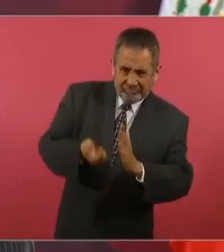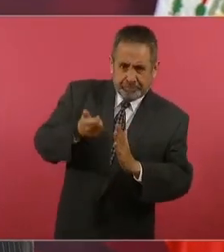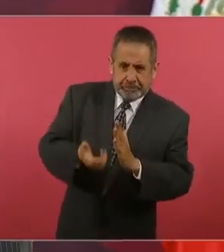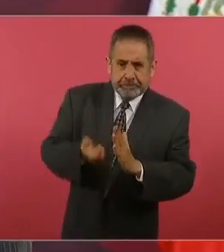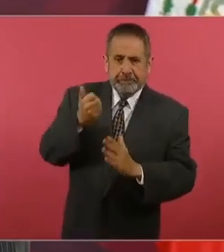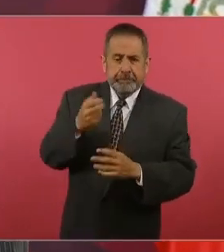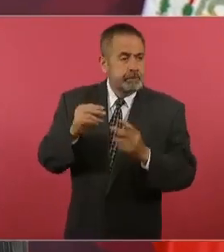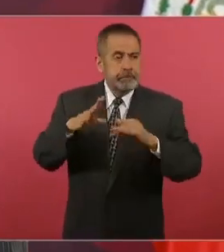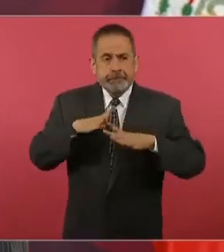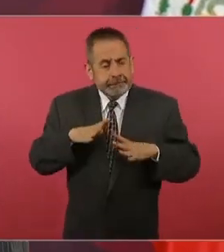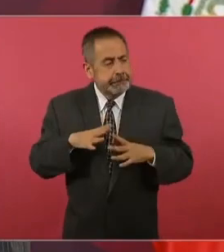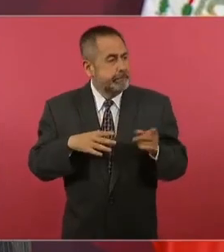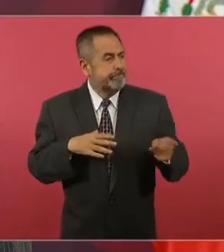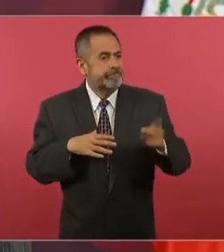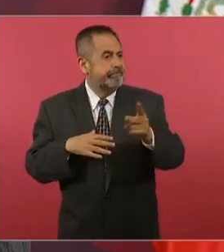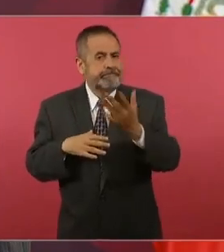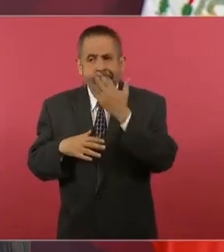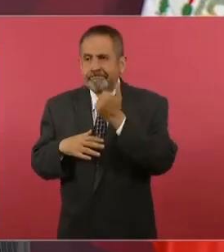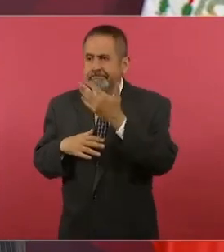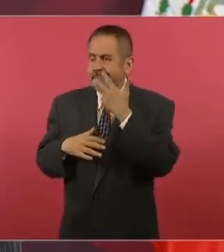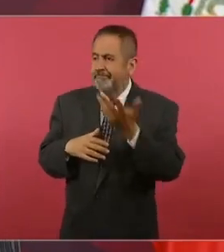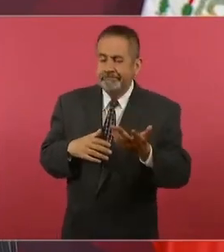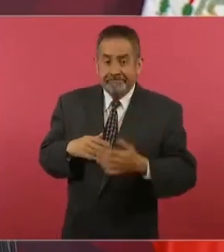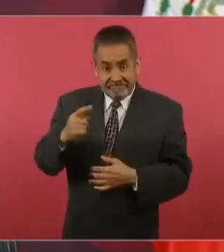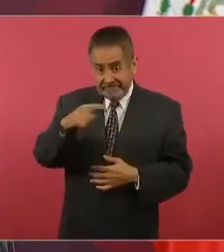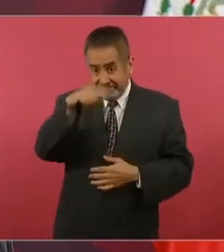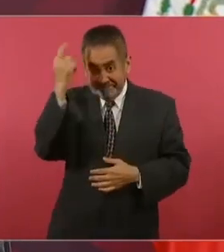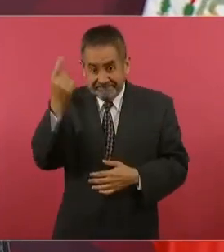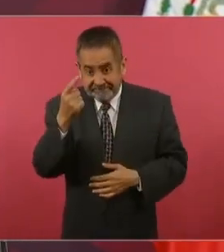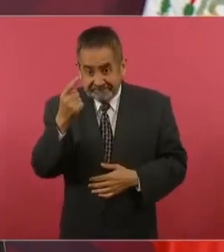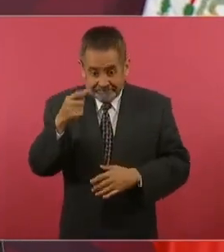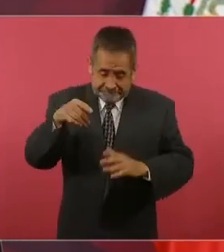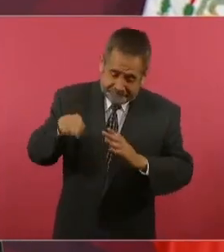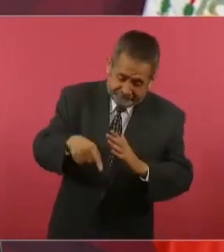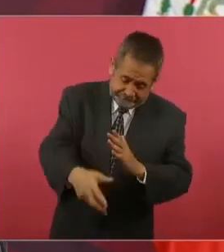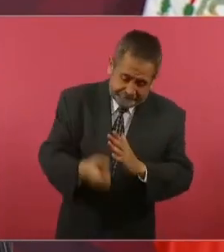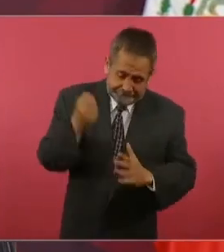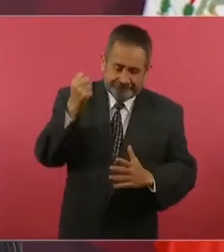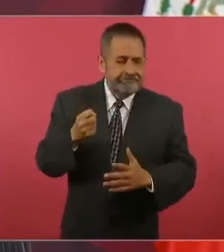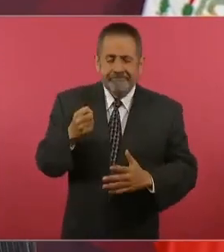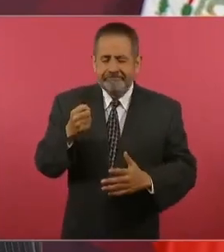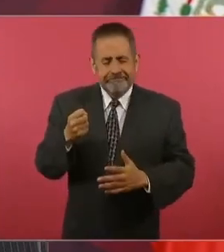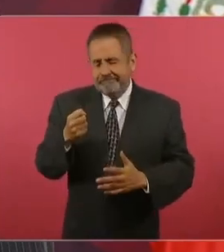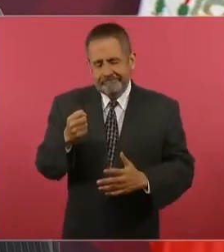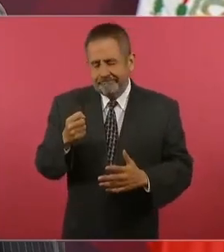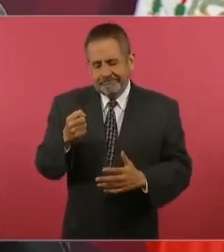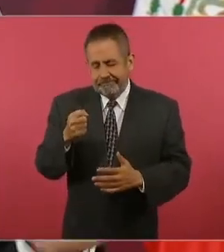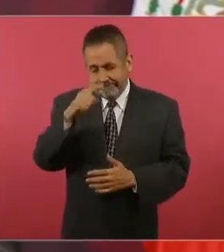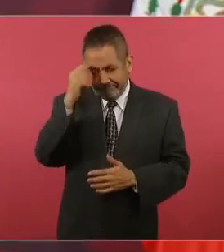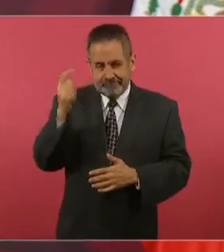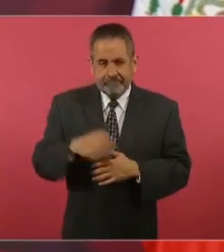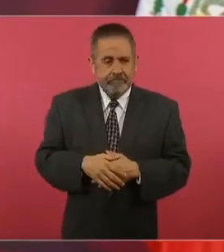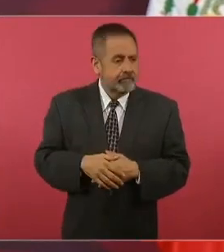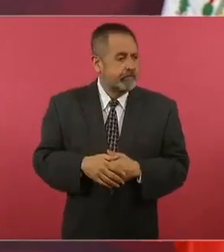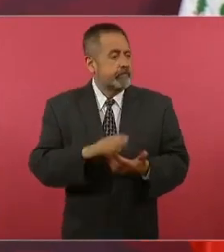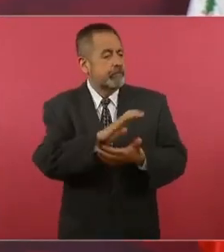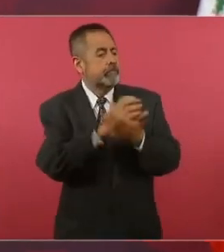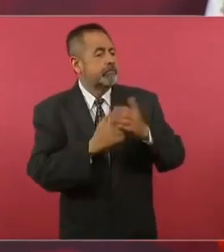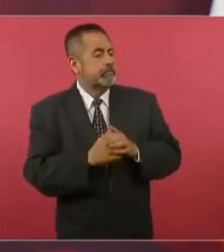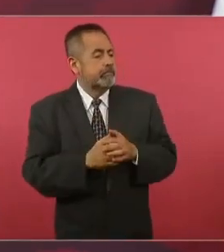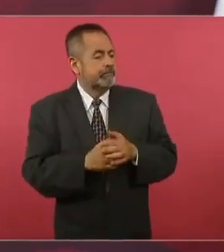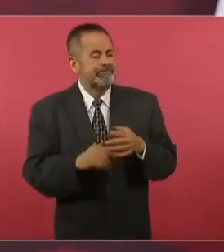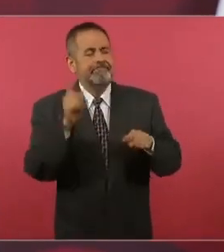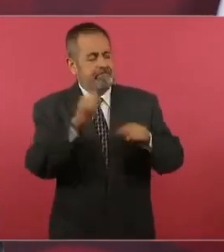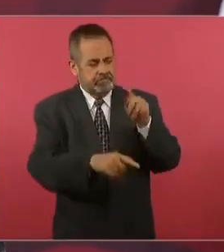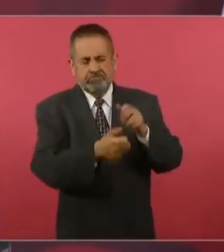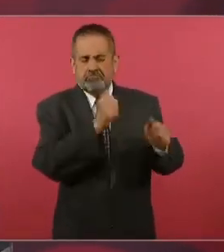Entonces, no es tan sencillo decir cancelamos